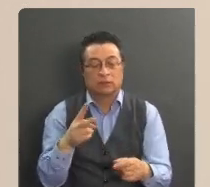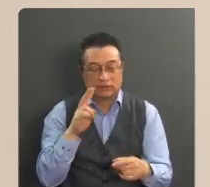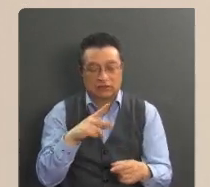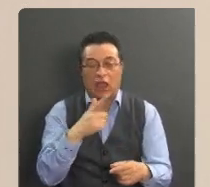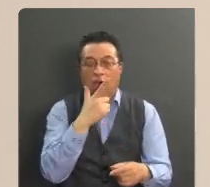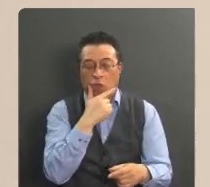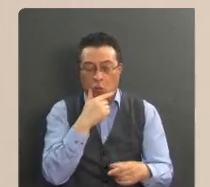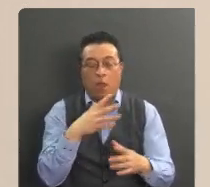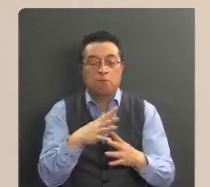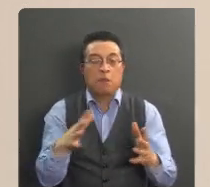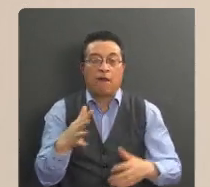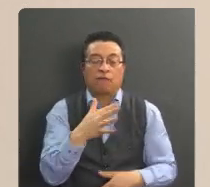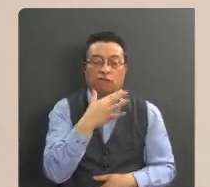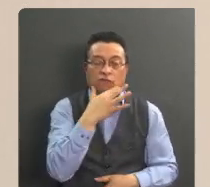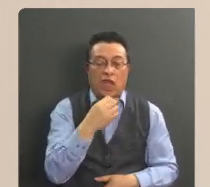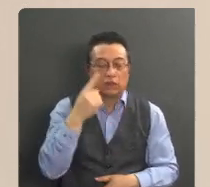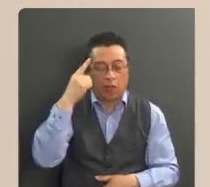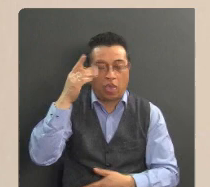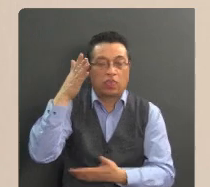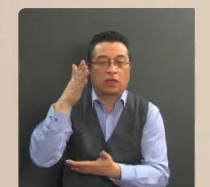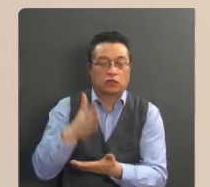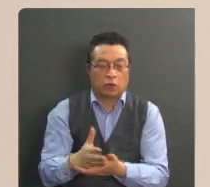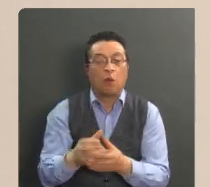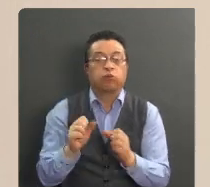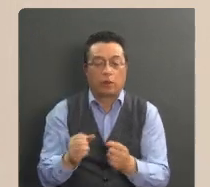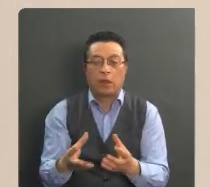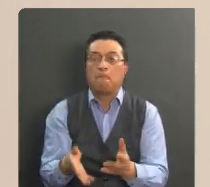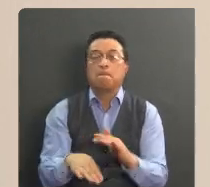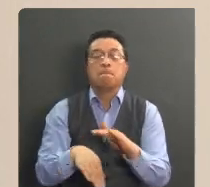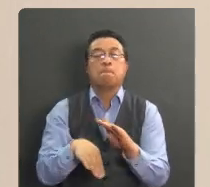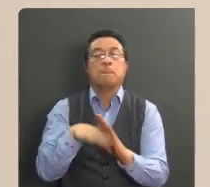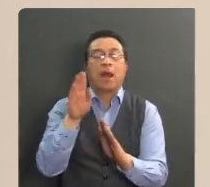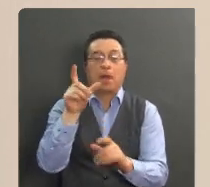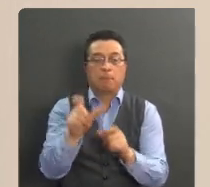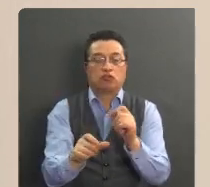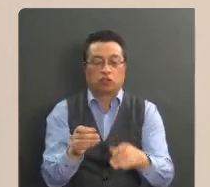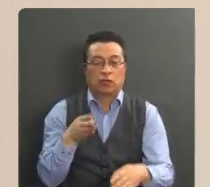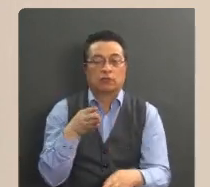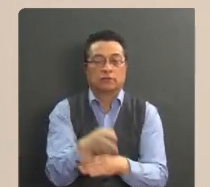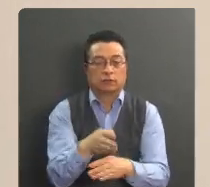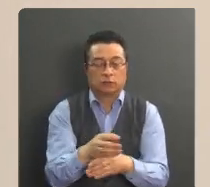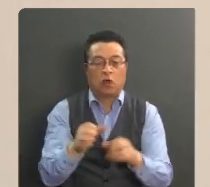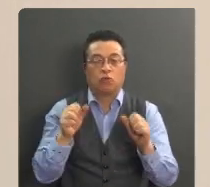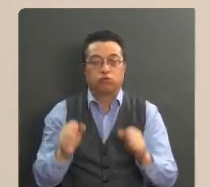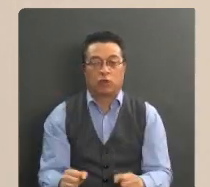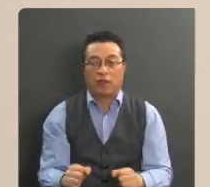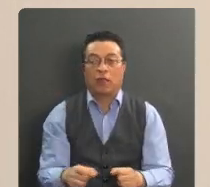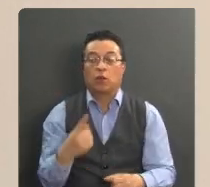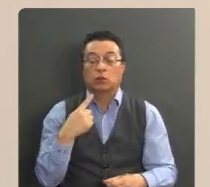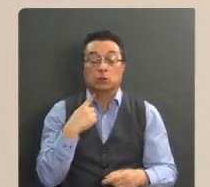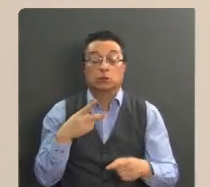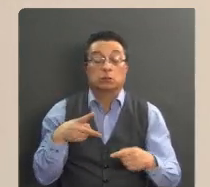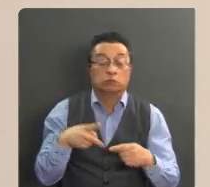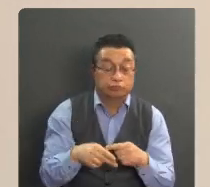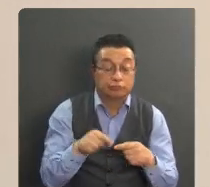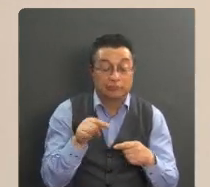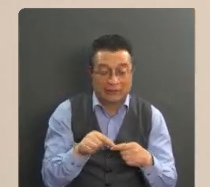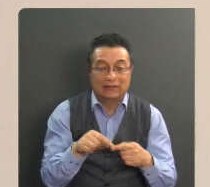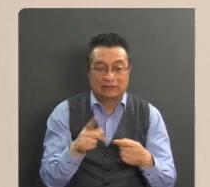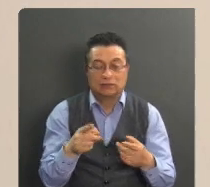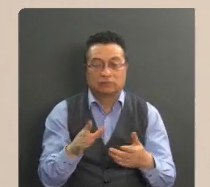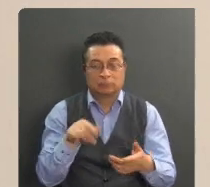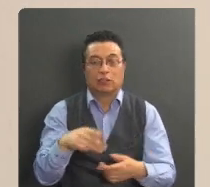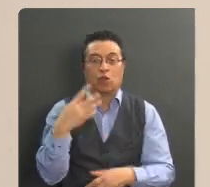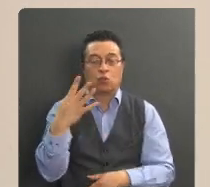más simple la decisión porque habría más personas que pudieron haber asistido. Una de las restricciones entonces para la ceremonia del 4